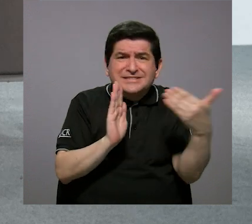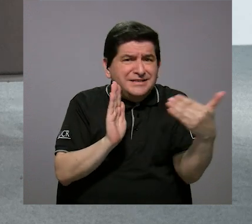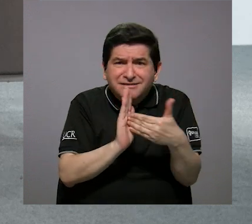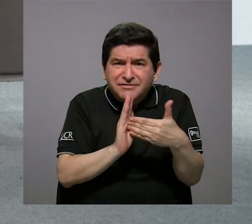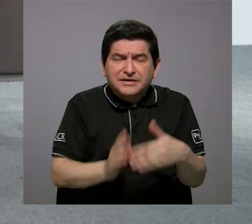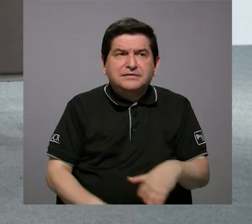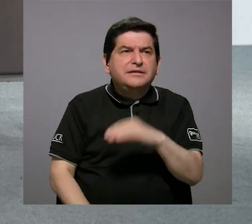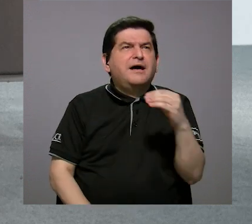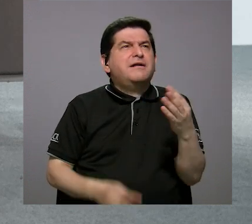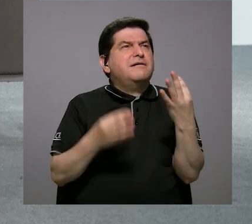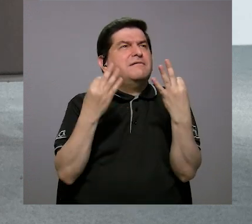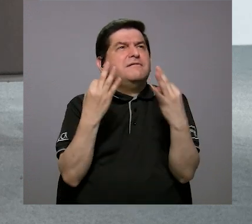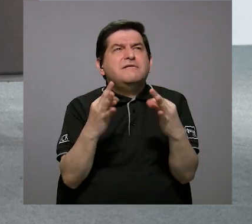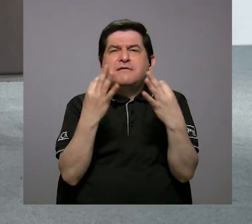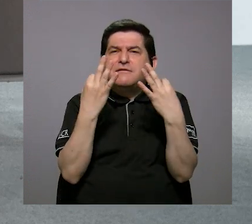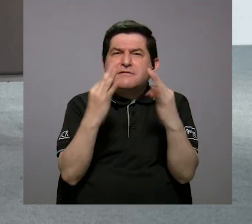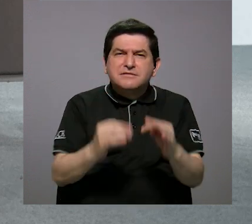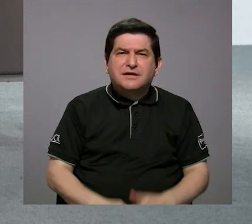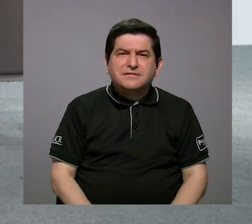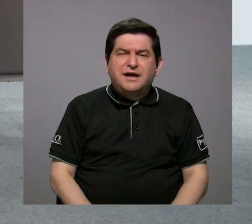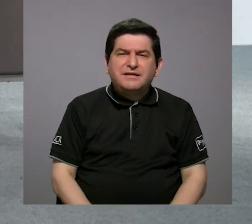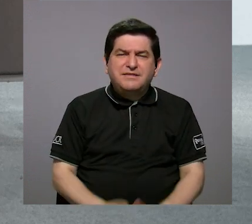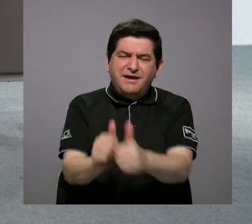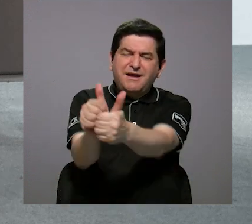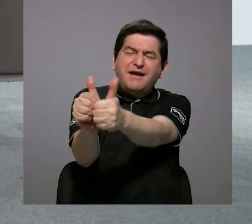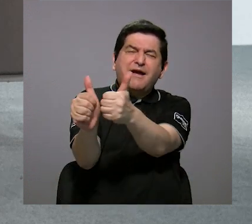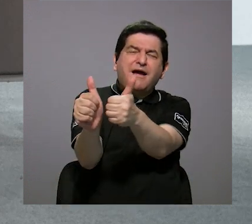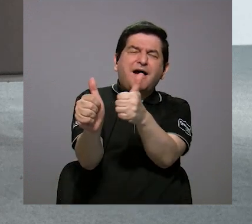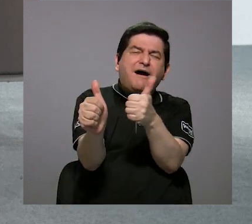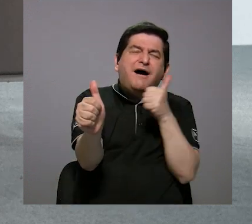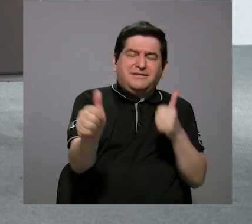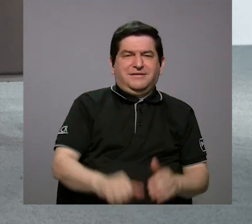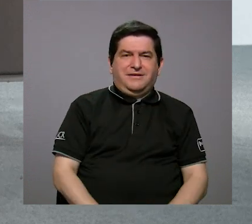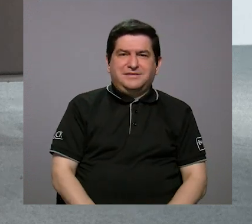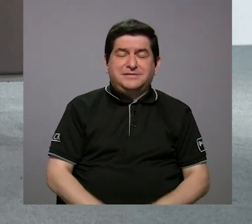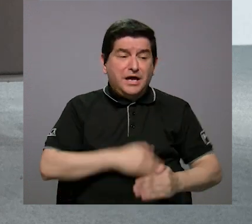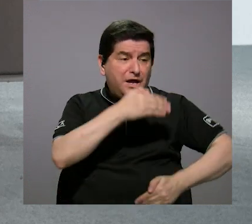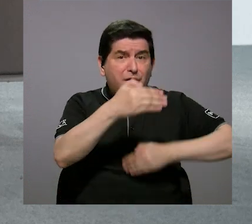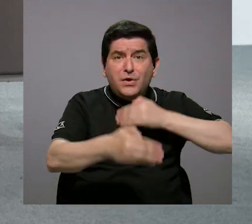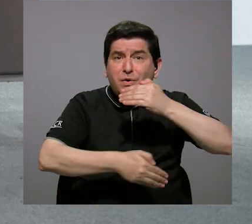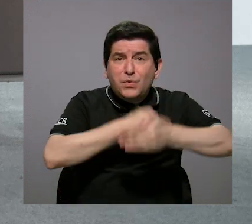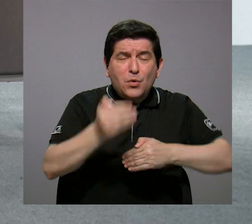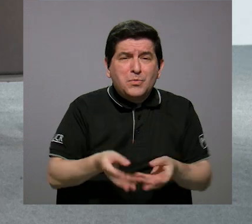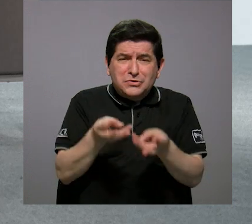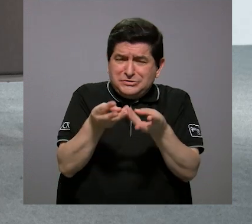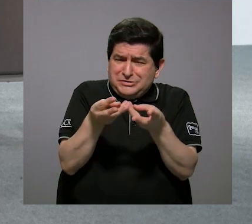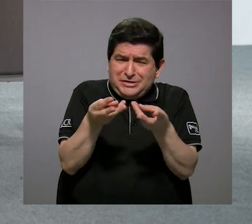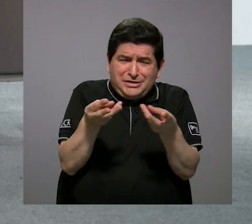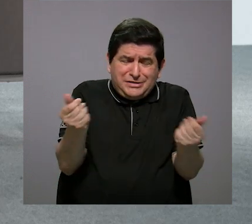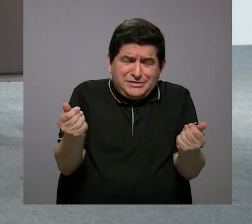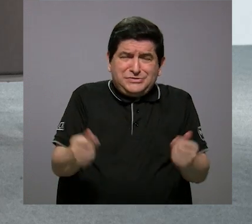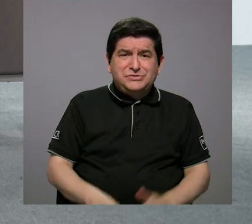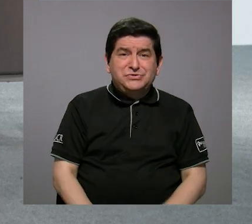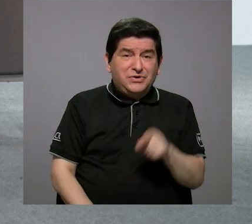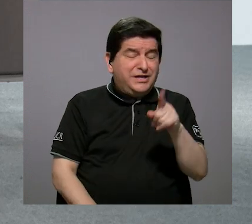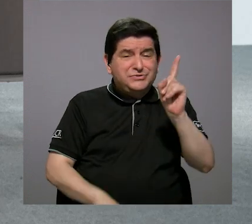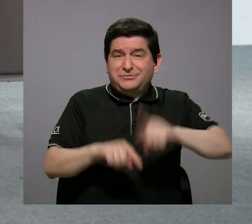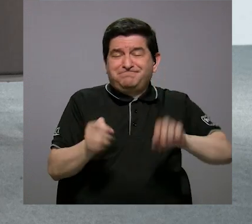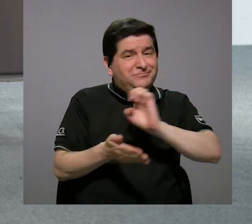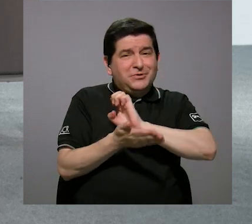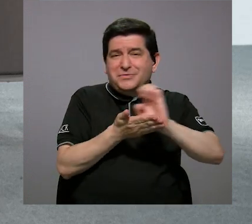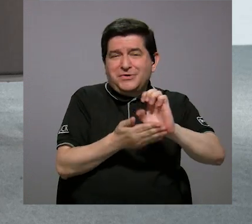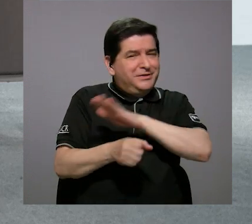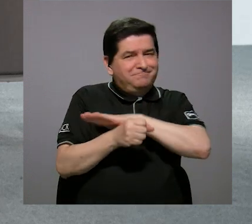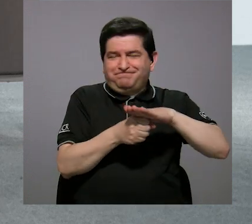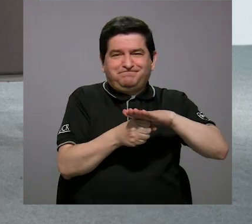intactos y tal vez pues tratar de retardar casi que digamos un proceso de deterioro, ¿verdad?, que es